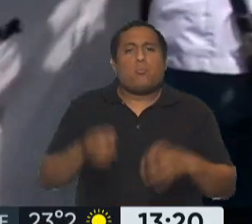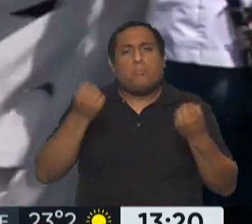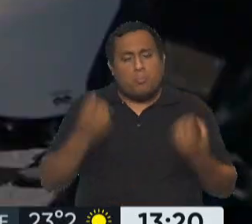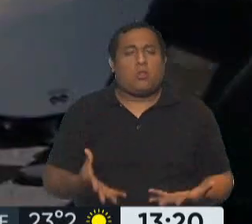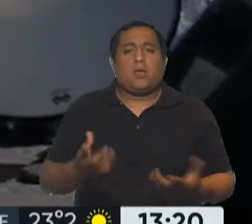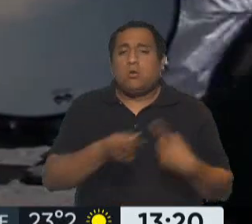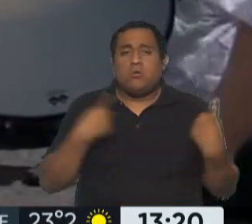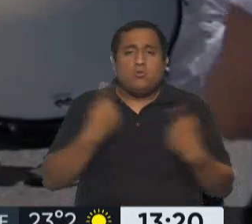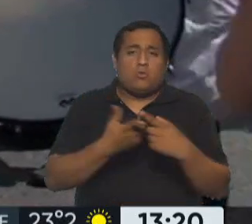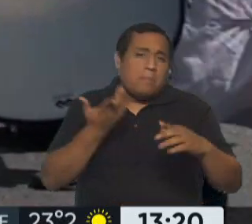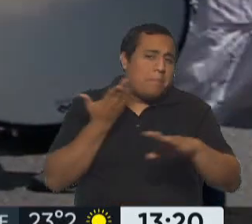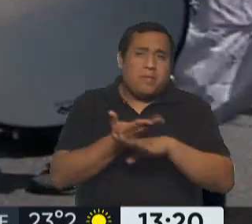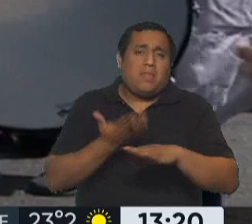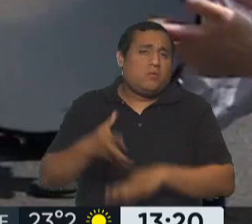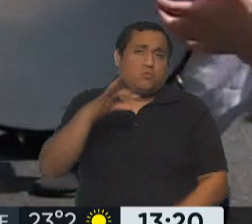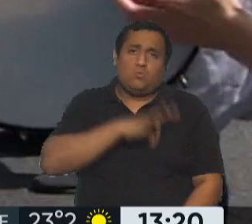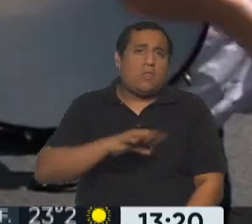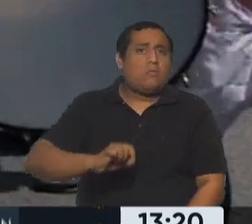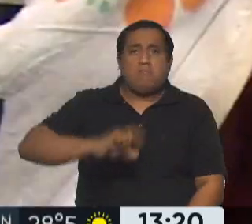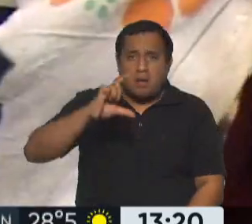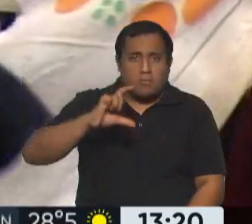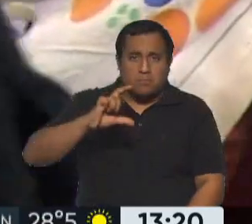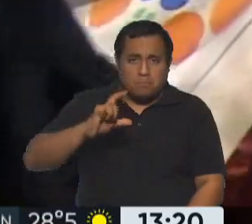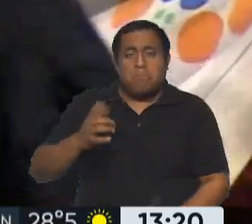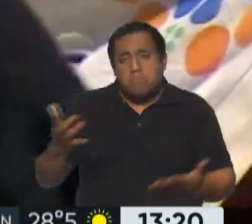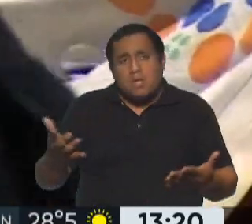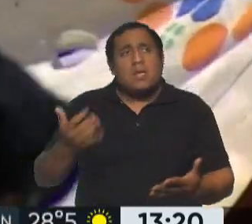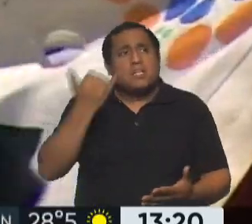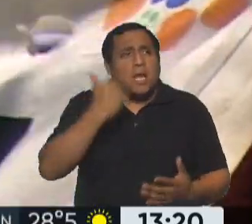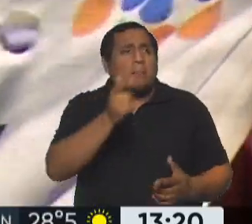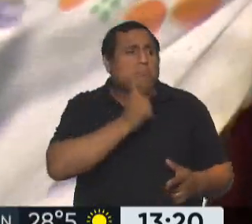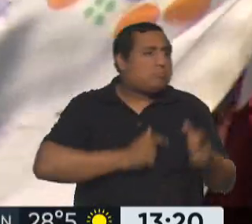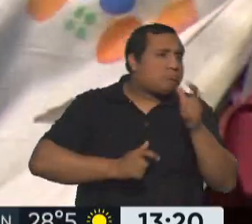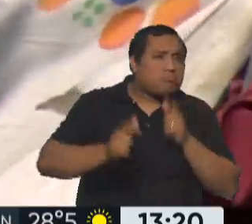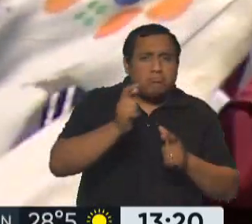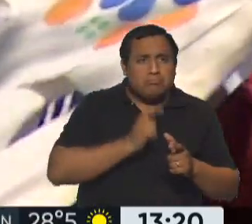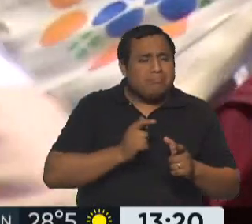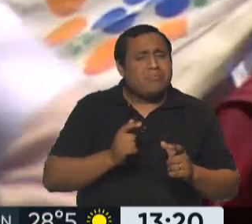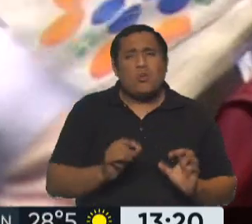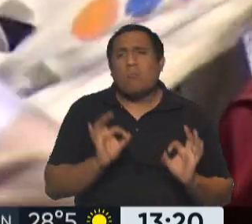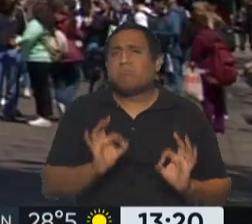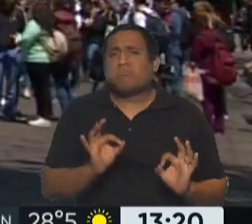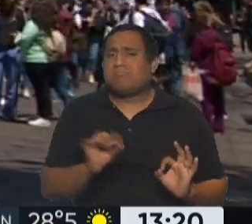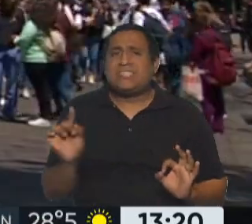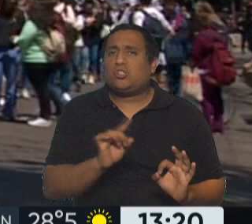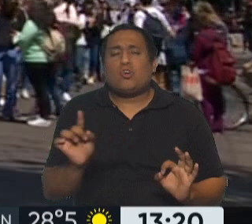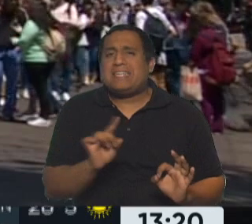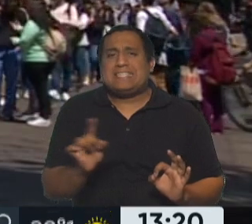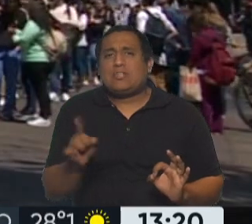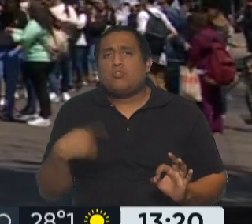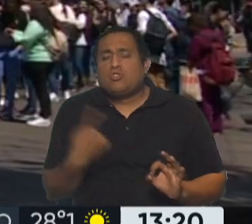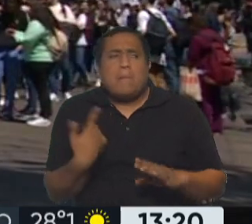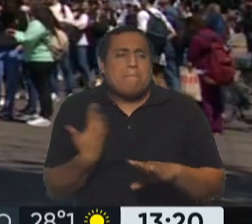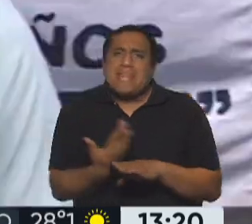estamos exigiendo una recomposición salarial. Hemos tenido algunas respuestas que la verdad no han sido suficientes para lo que nosotros venimos diciendo.